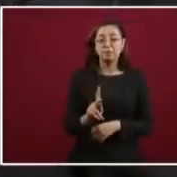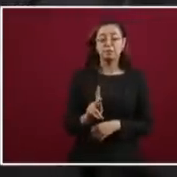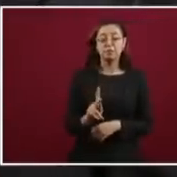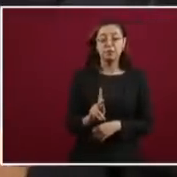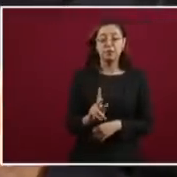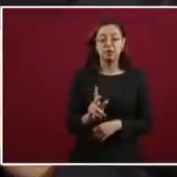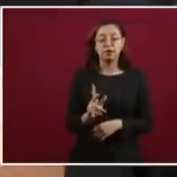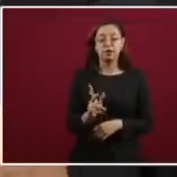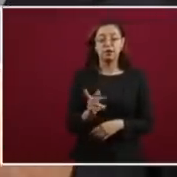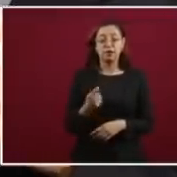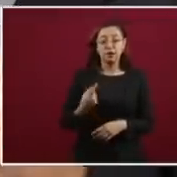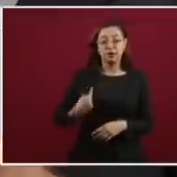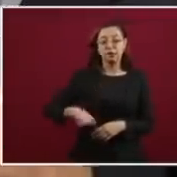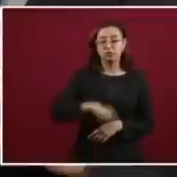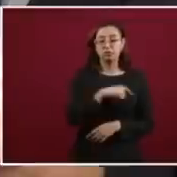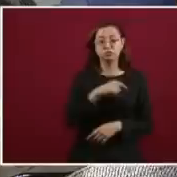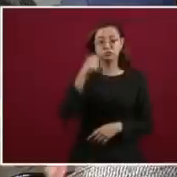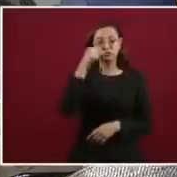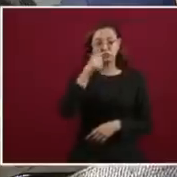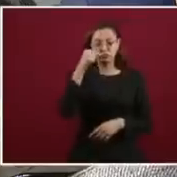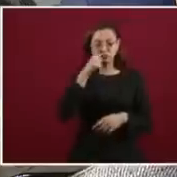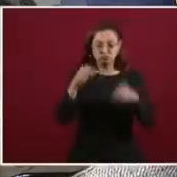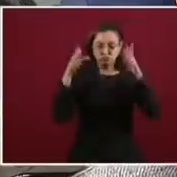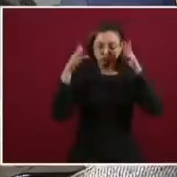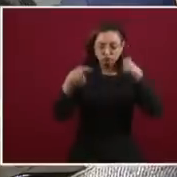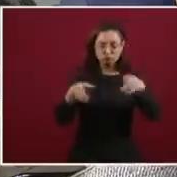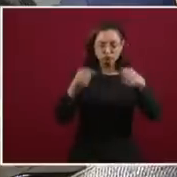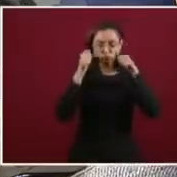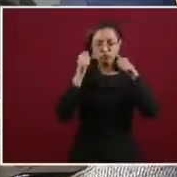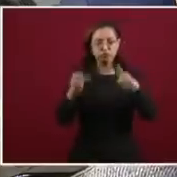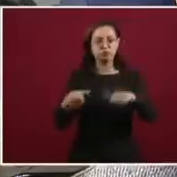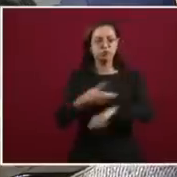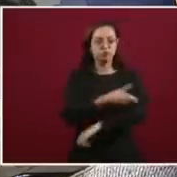nosotros le damos importancia en la familia